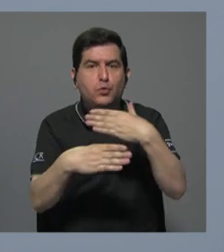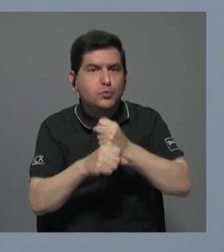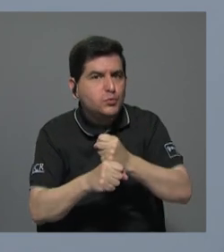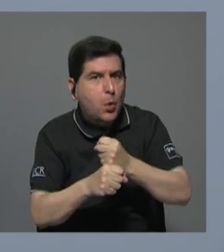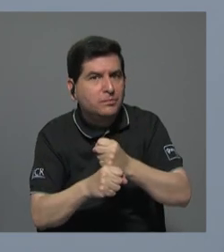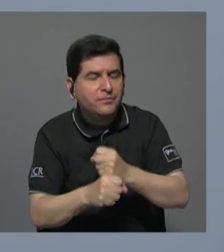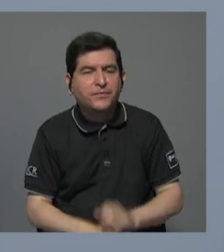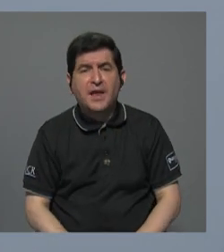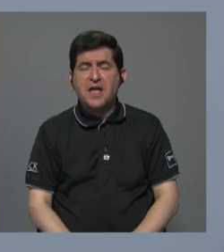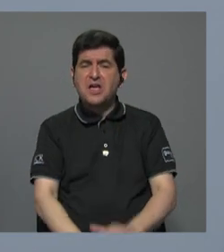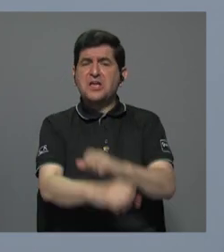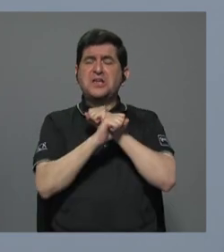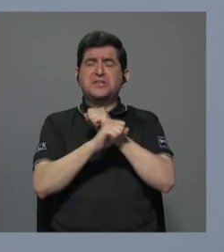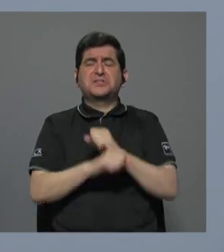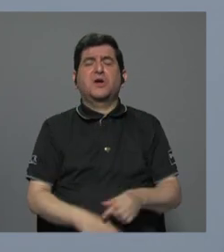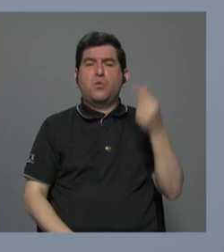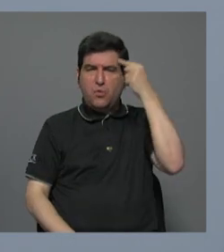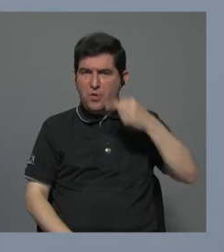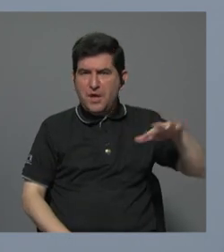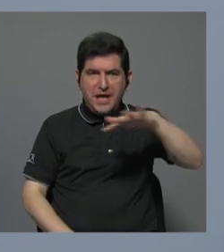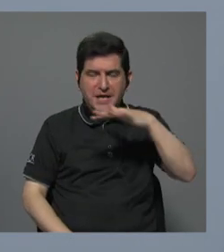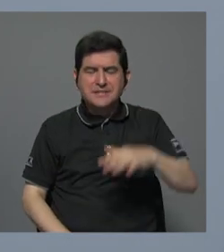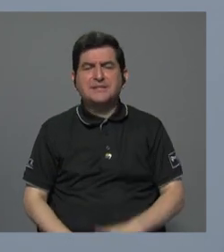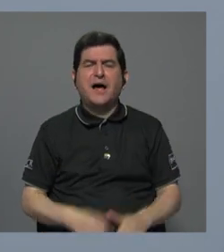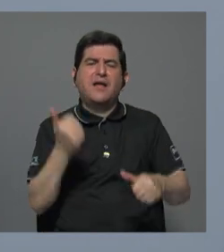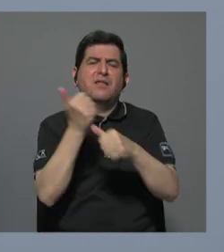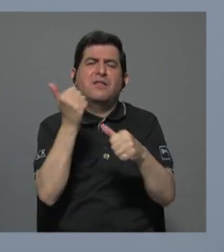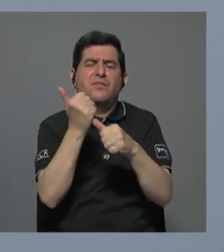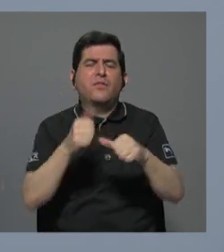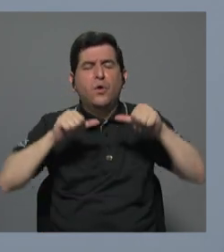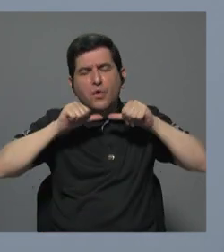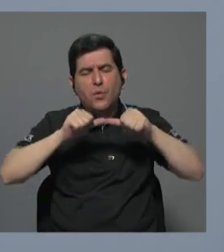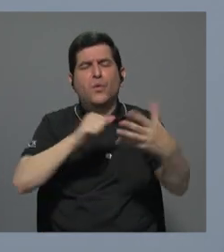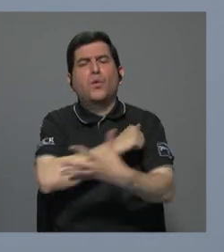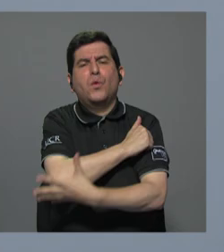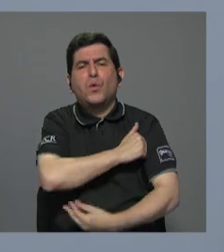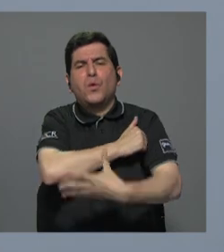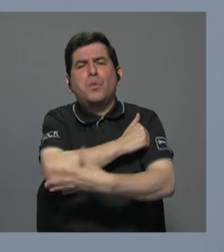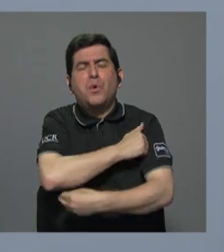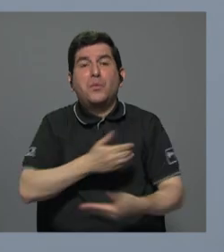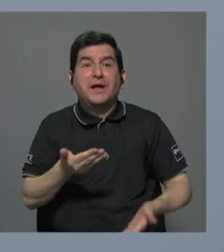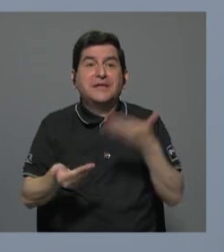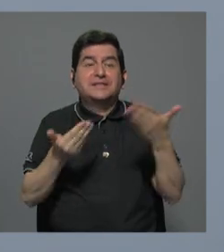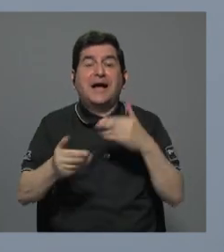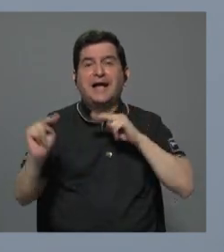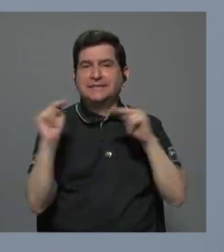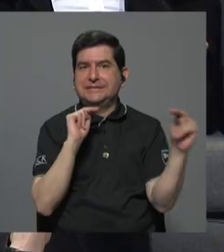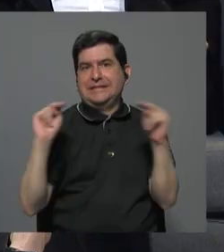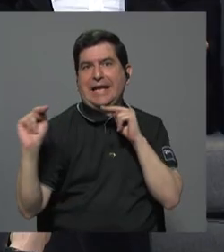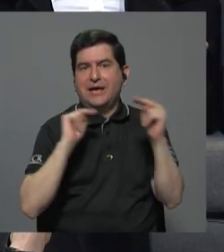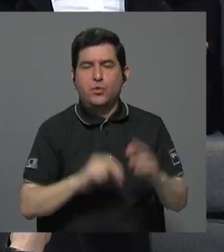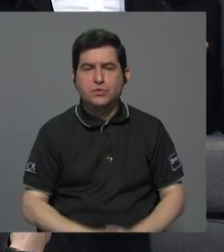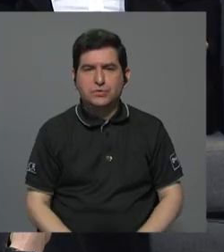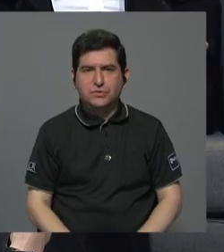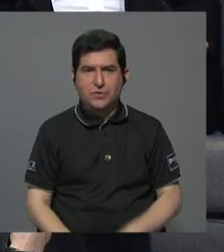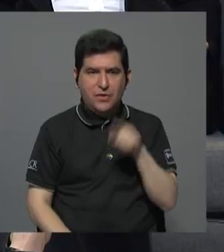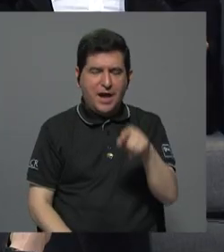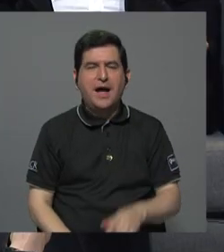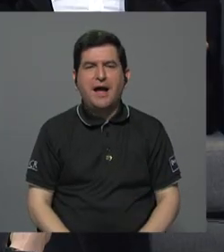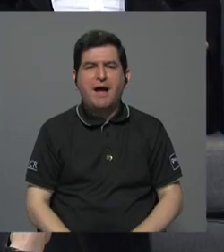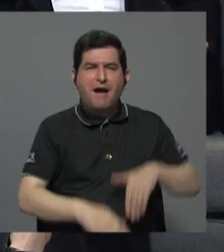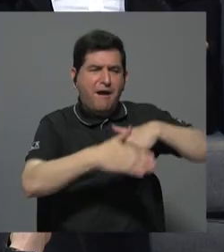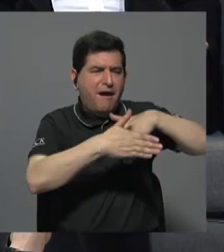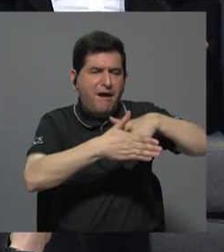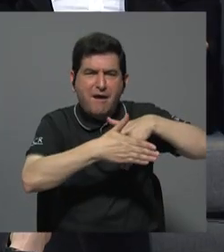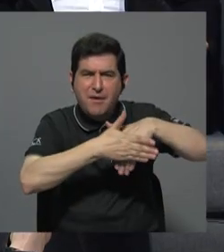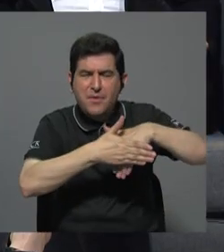además de eso garantizar un estado asistencialista donde perpetuar la pobreza prácticamente era un negocio y genera bloqueos